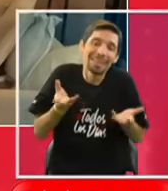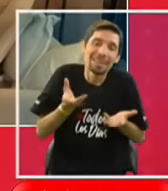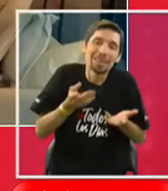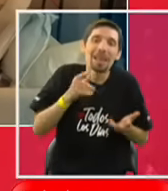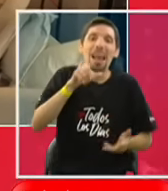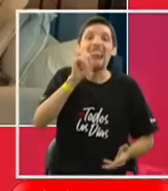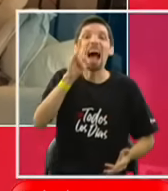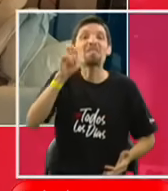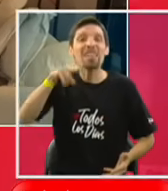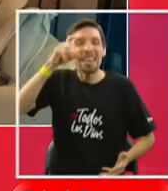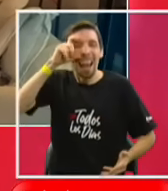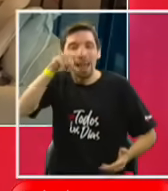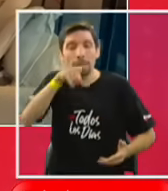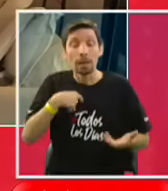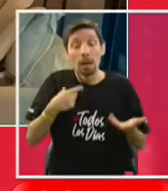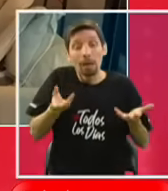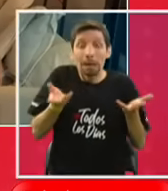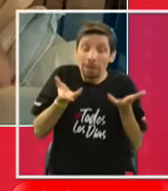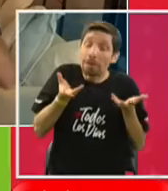Espera un minuto.